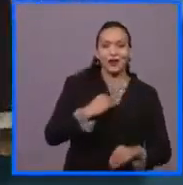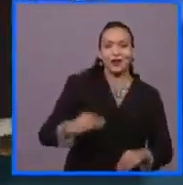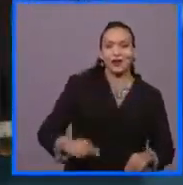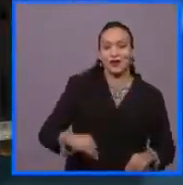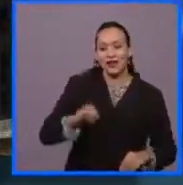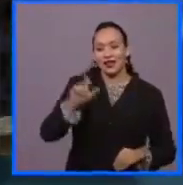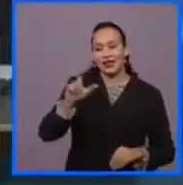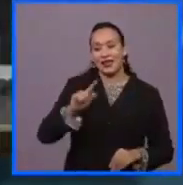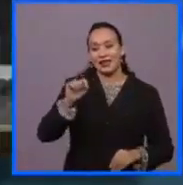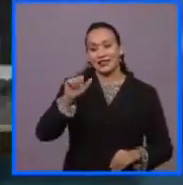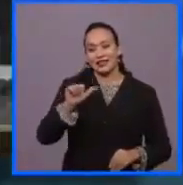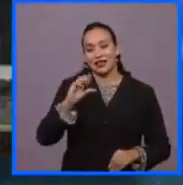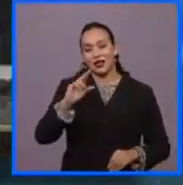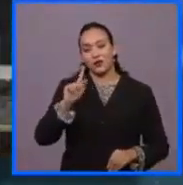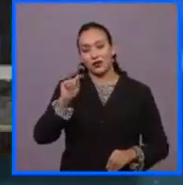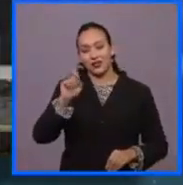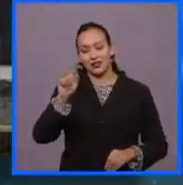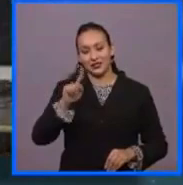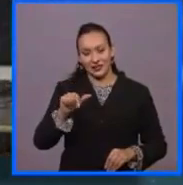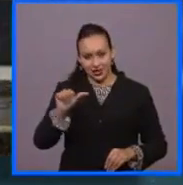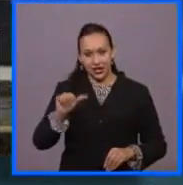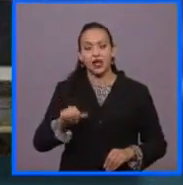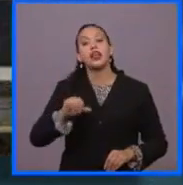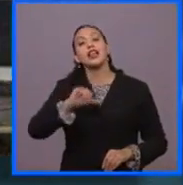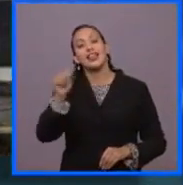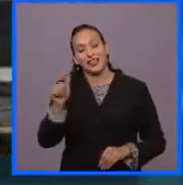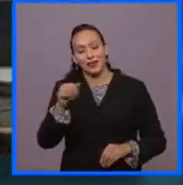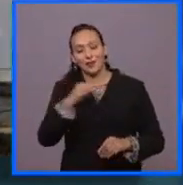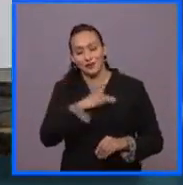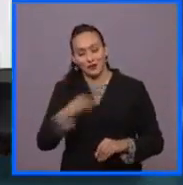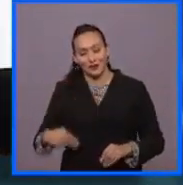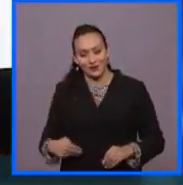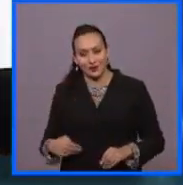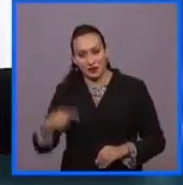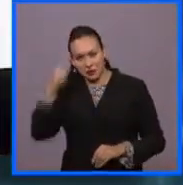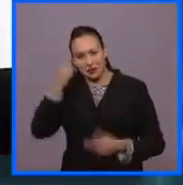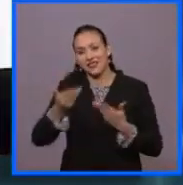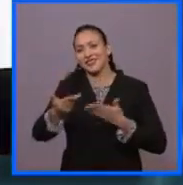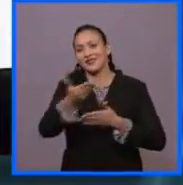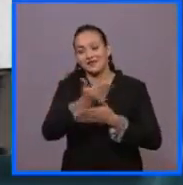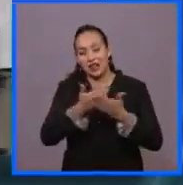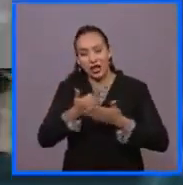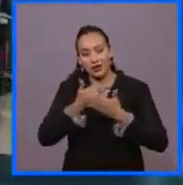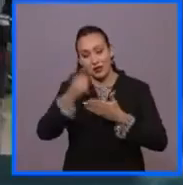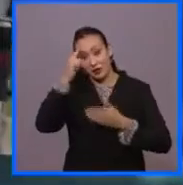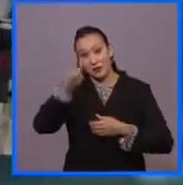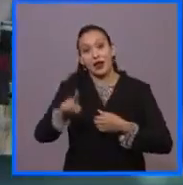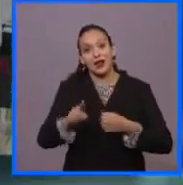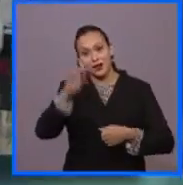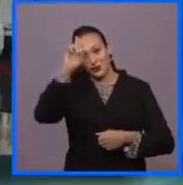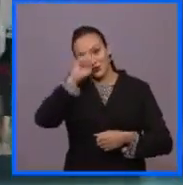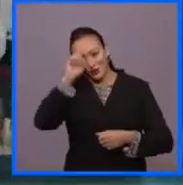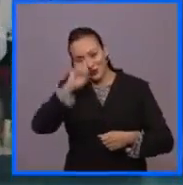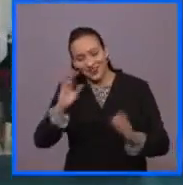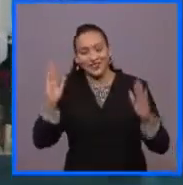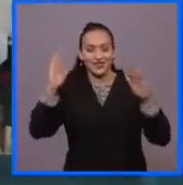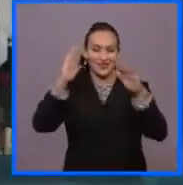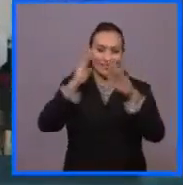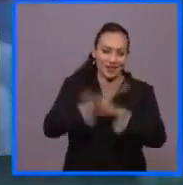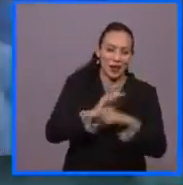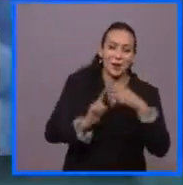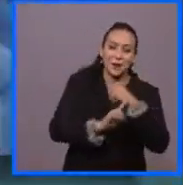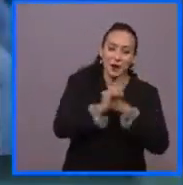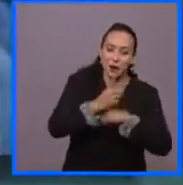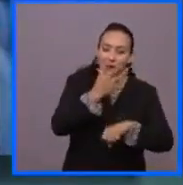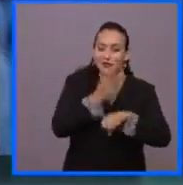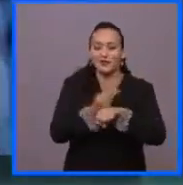de Ixtlacuistla y Tejoloc, respectivamente, para brindar servicios de mediación y ayudar a resolver conflictos en